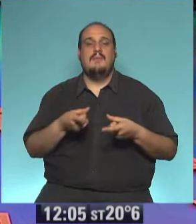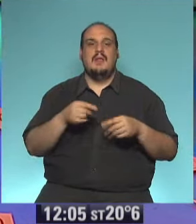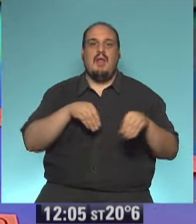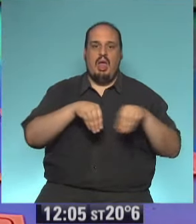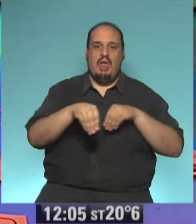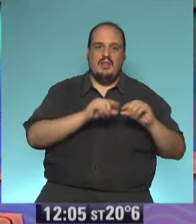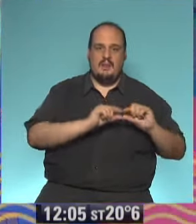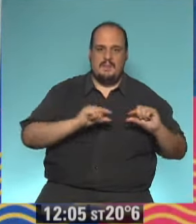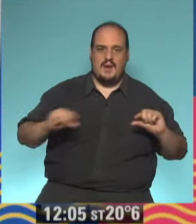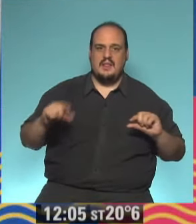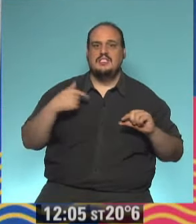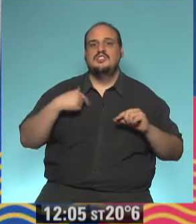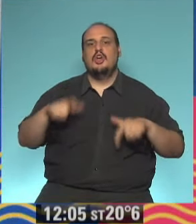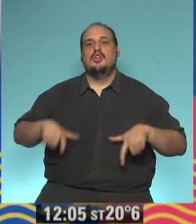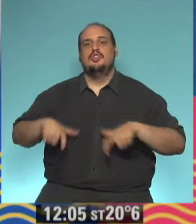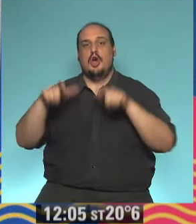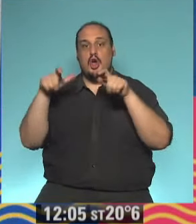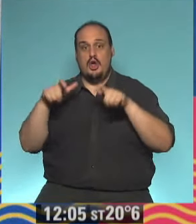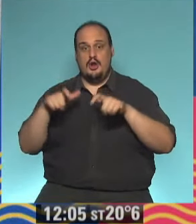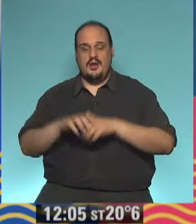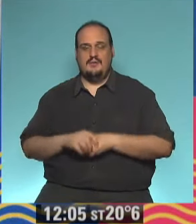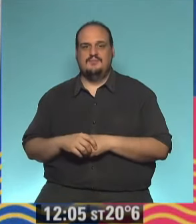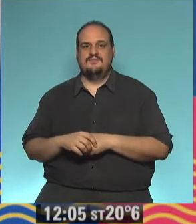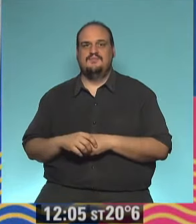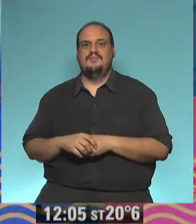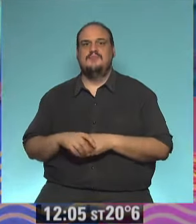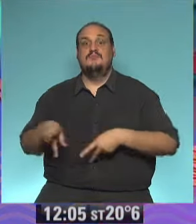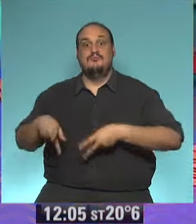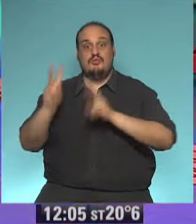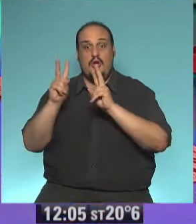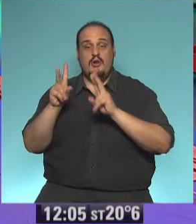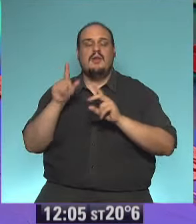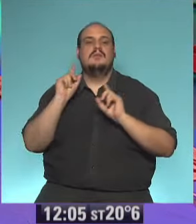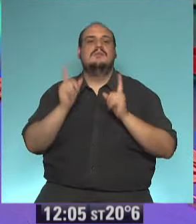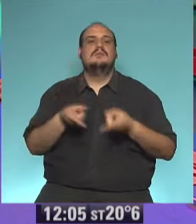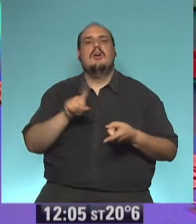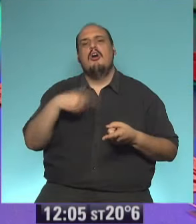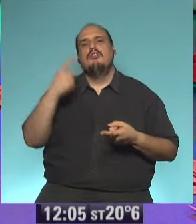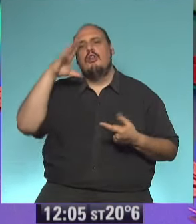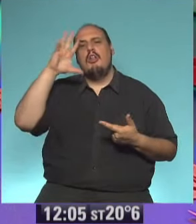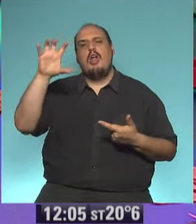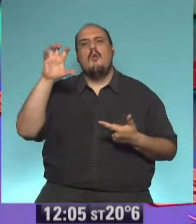ajedrez. Ahí estoy ahí yo con mi vos torre. Con tu pieza de ajedrez. Muy ¿qué bien. ¿Qué otro recuerdo tenemos? A ver.